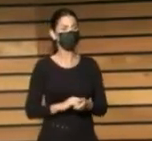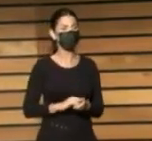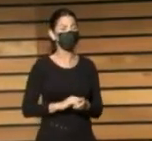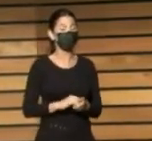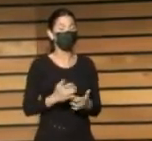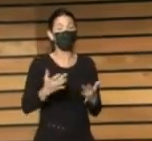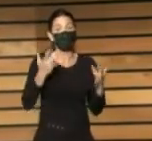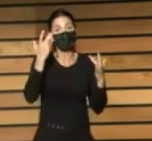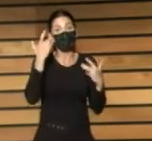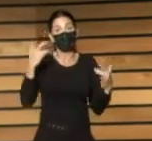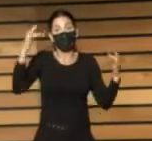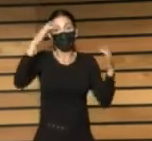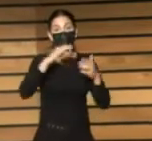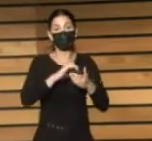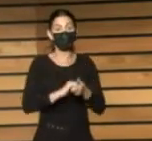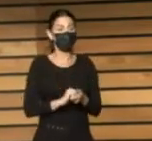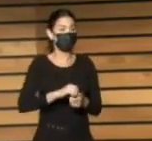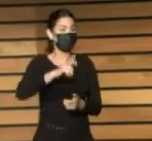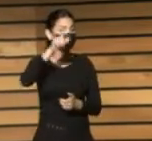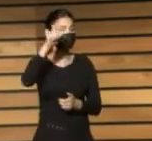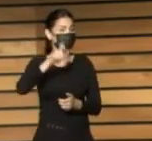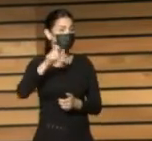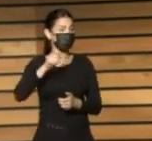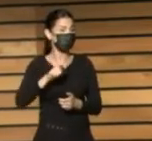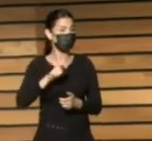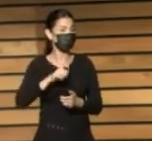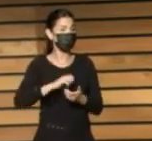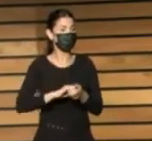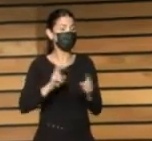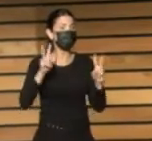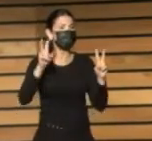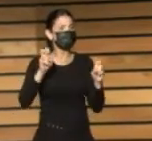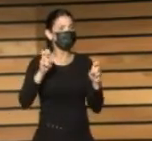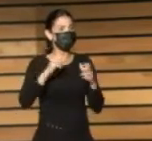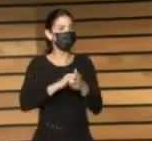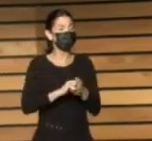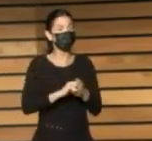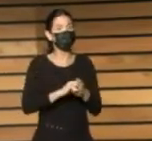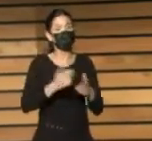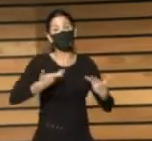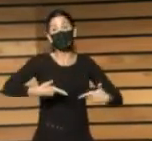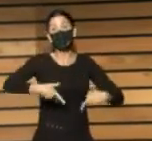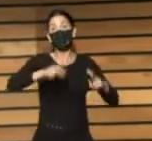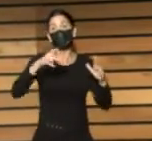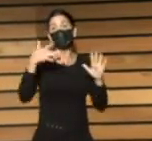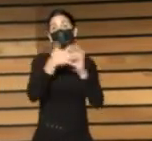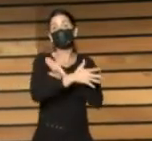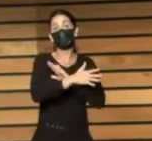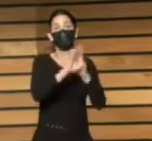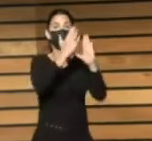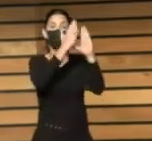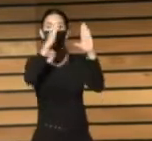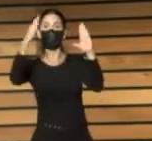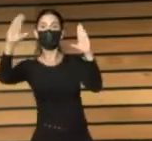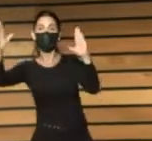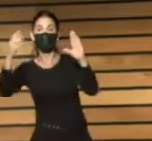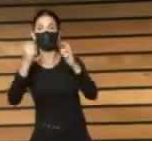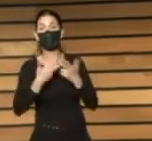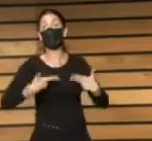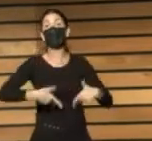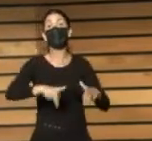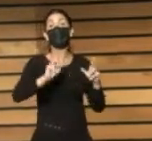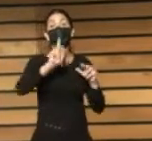que al poeta Joan Margarit no le importaría que cambiara su expresión de que la libertad es una librería para decir que la libertad es